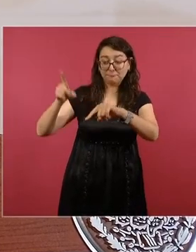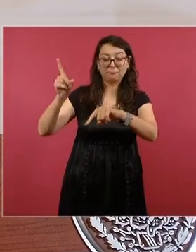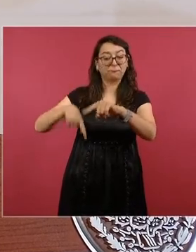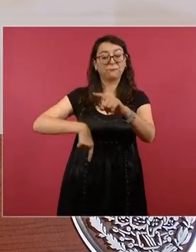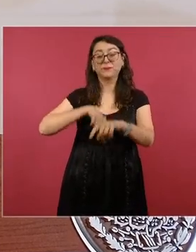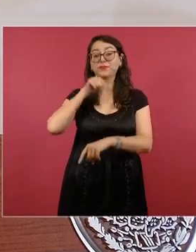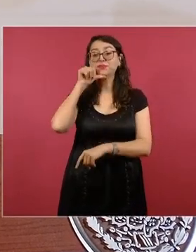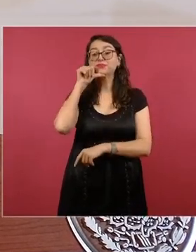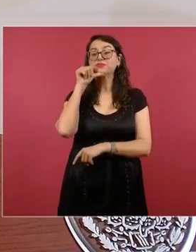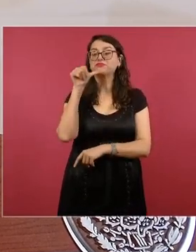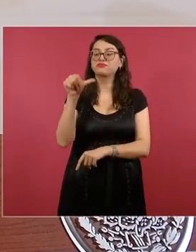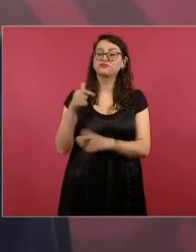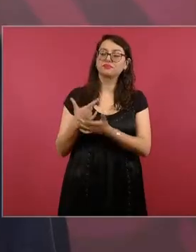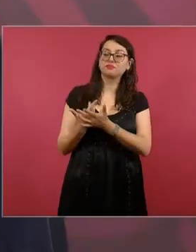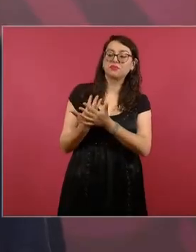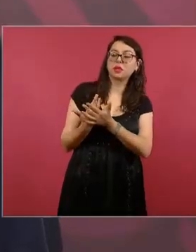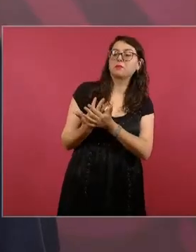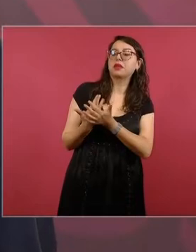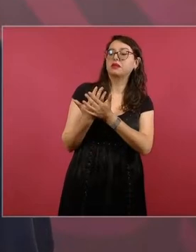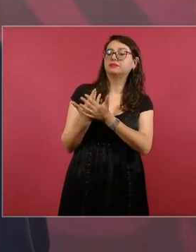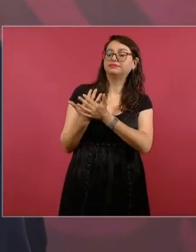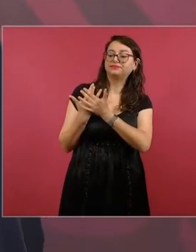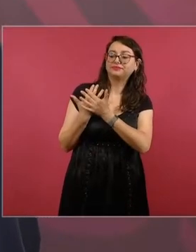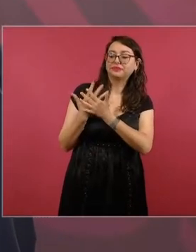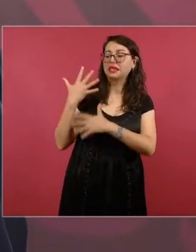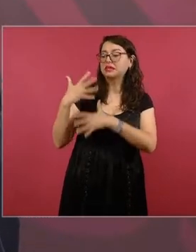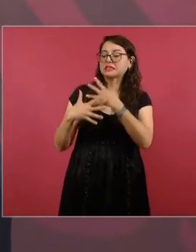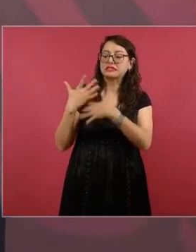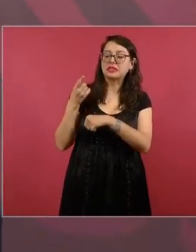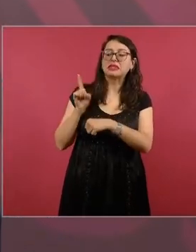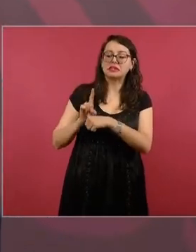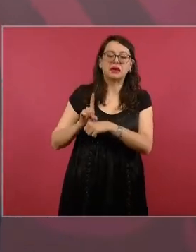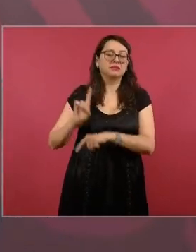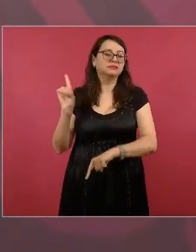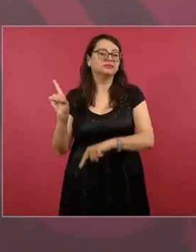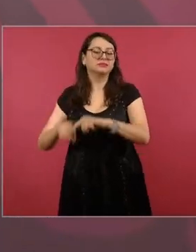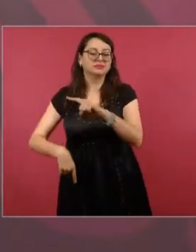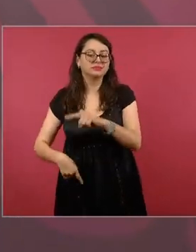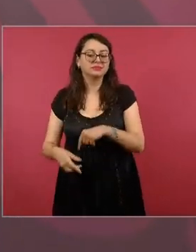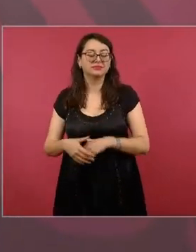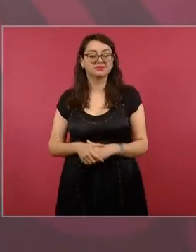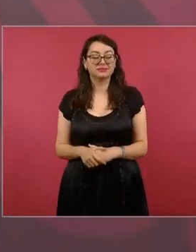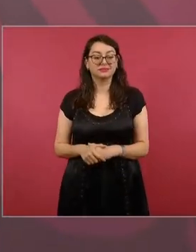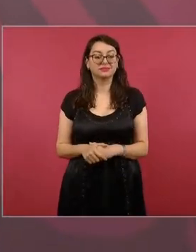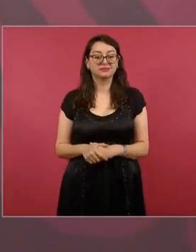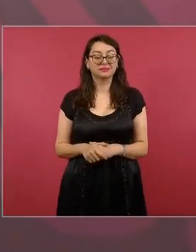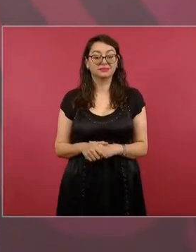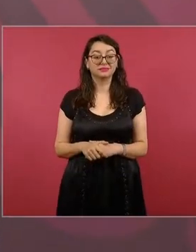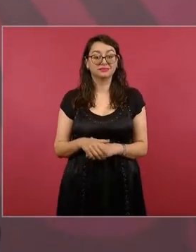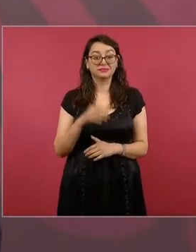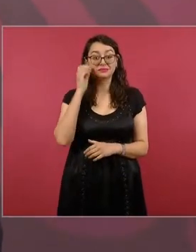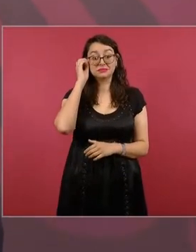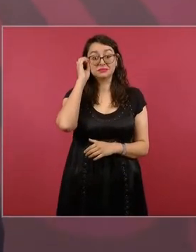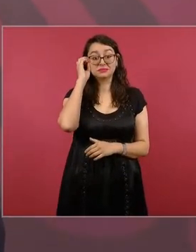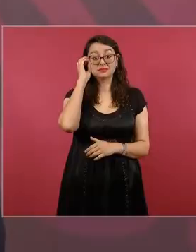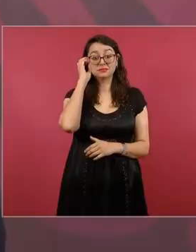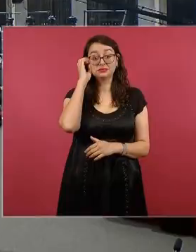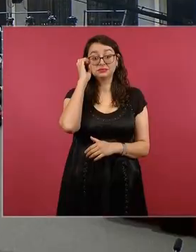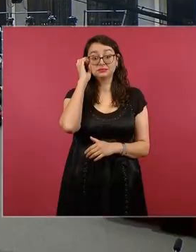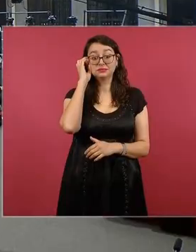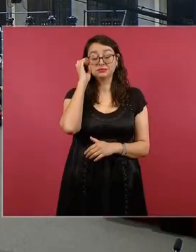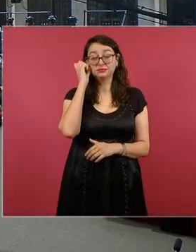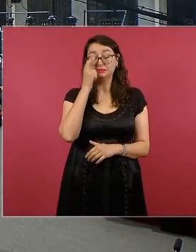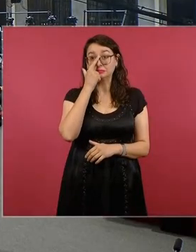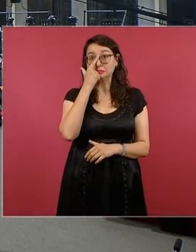En ese mismo tiempo, nada más que ojalá haya más periodismo de investigación,